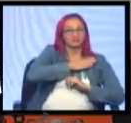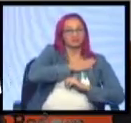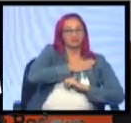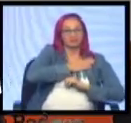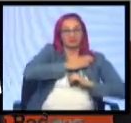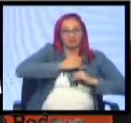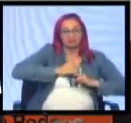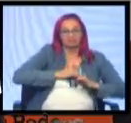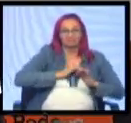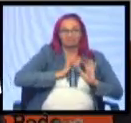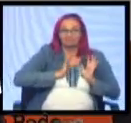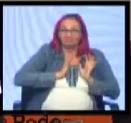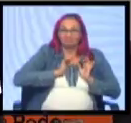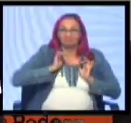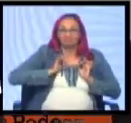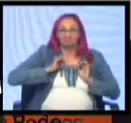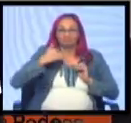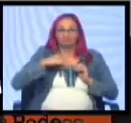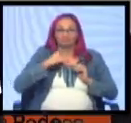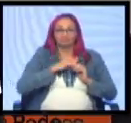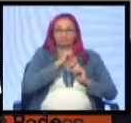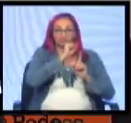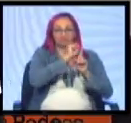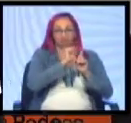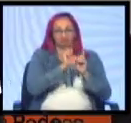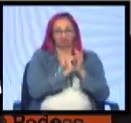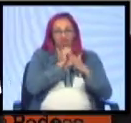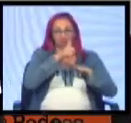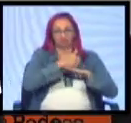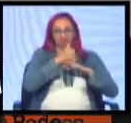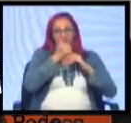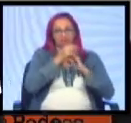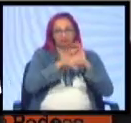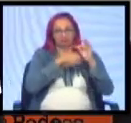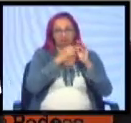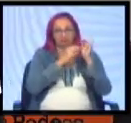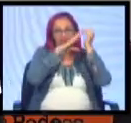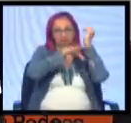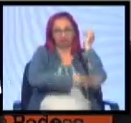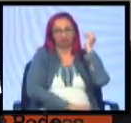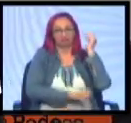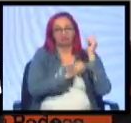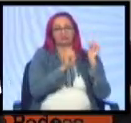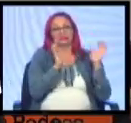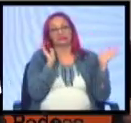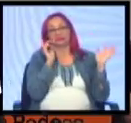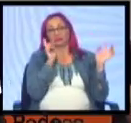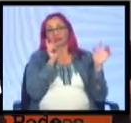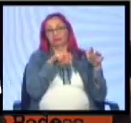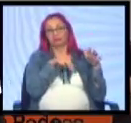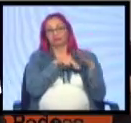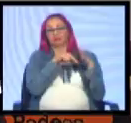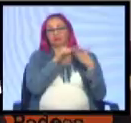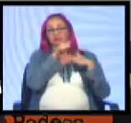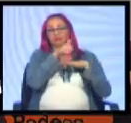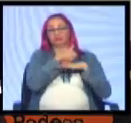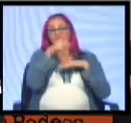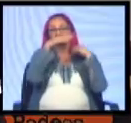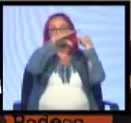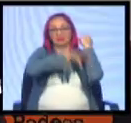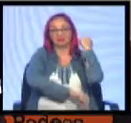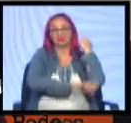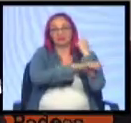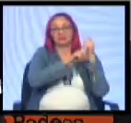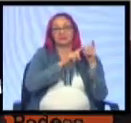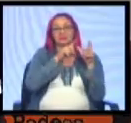lamentablemente el legislador se queda corto con el establecimiento de los tipos penales, se queda corto con el establecimiento de las sanciones,